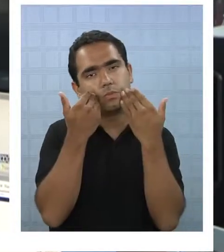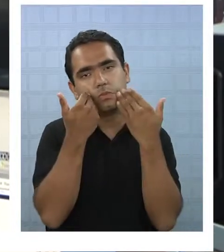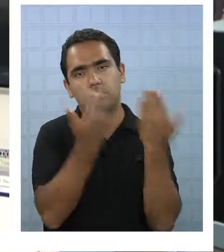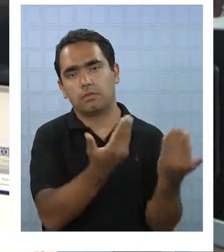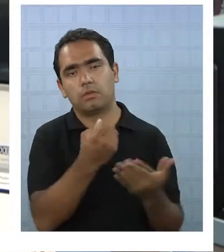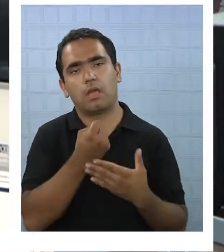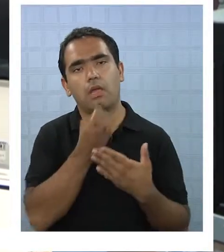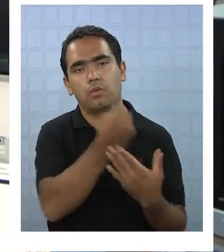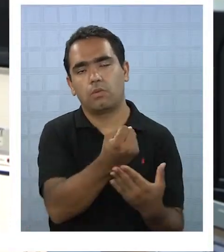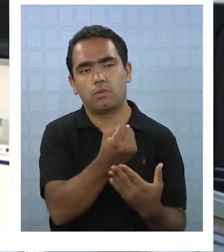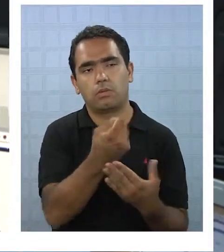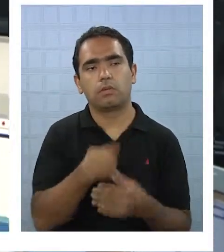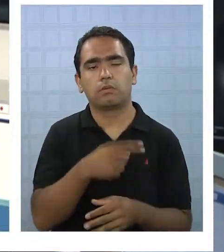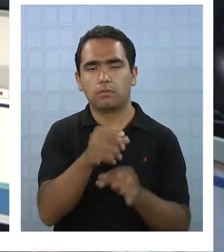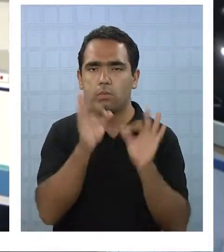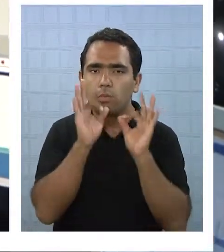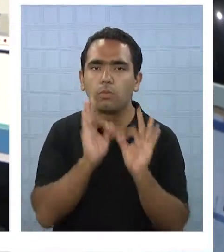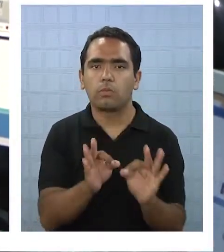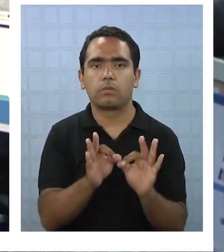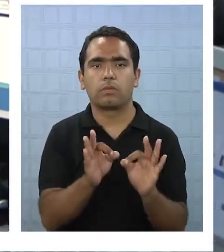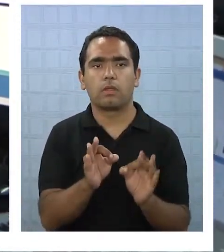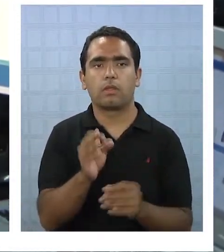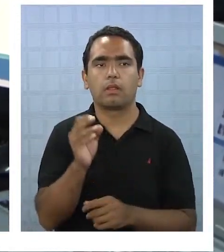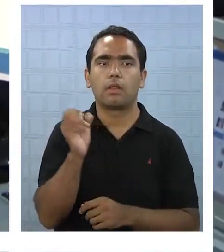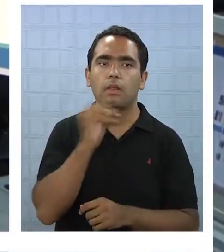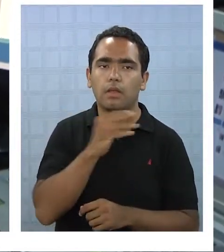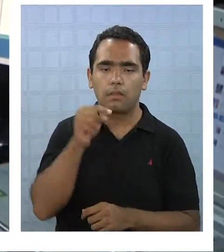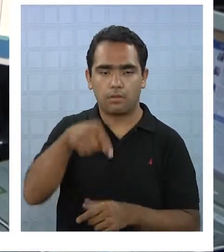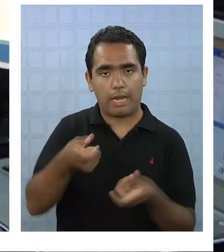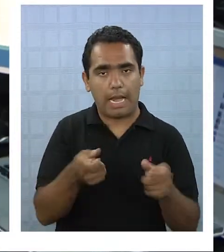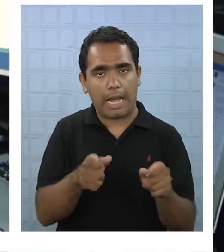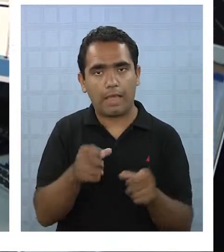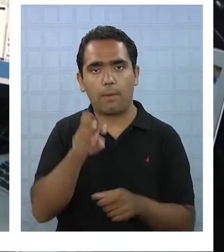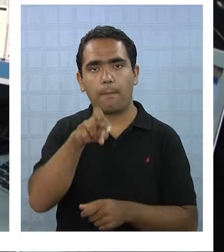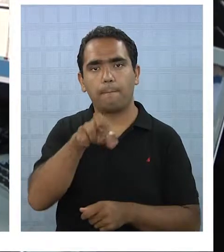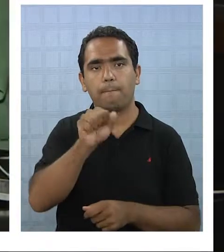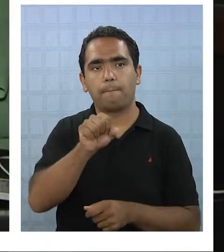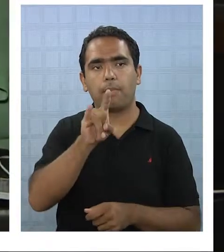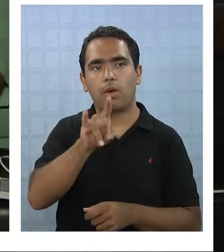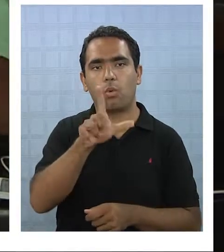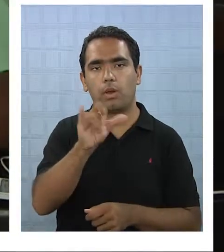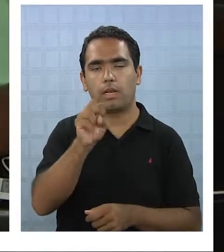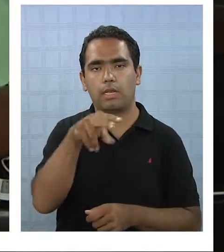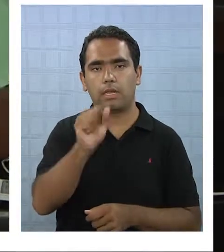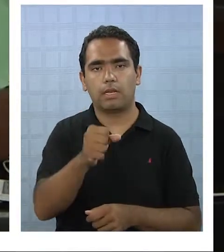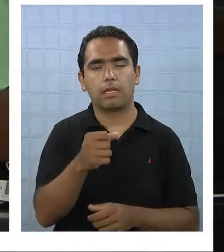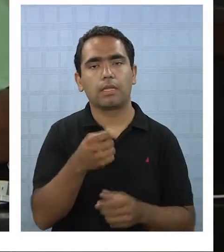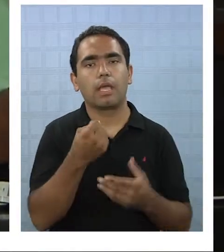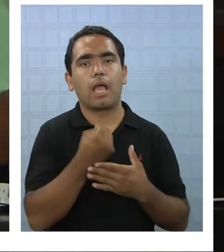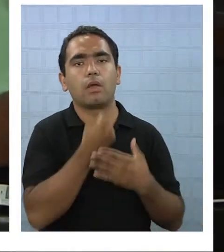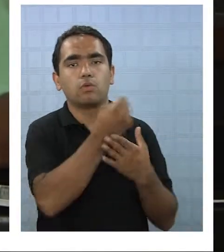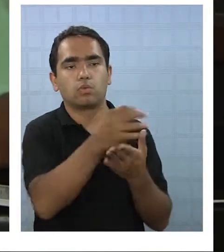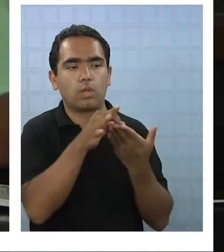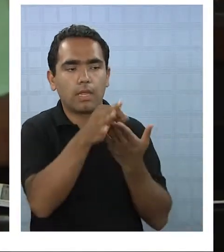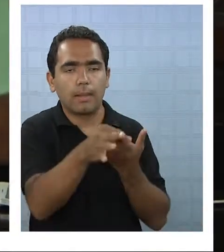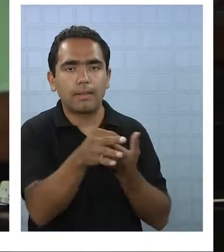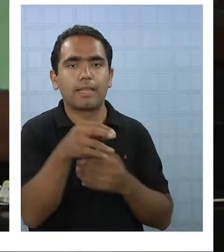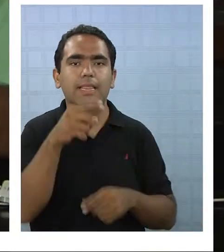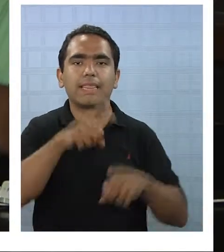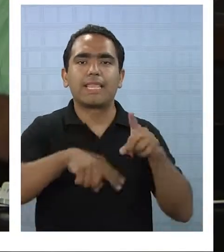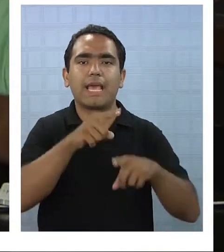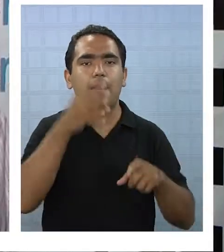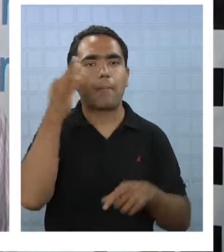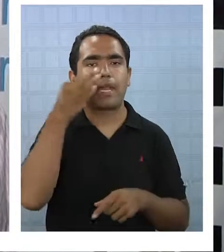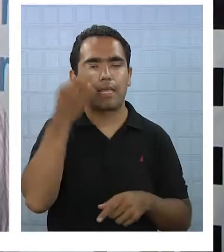dirigentes que de manera puntual se manifiesta en radio paulina que está apadrinando a la localidad de tierra amarilla en la tercera región